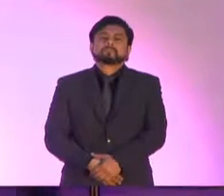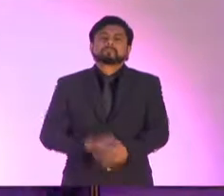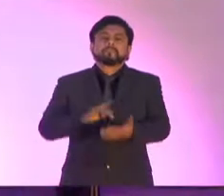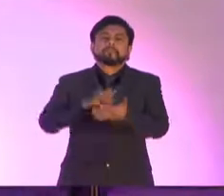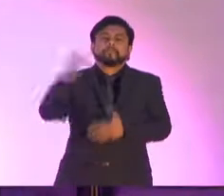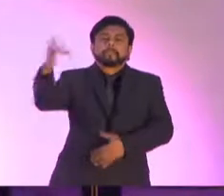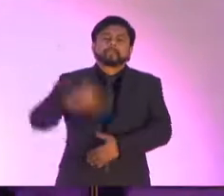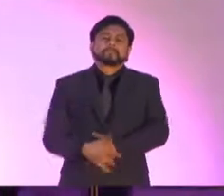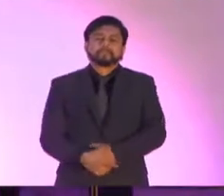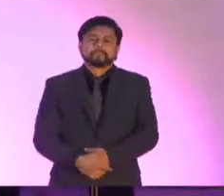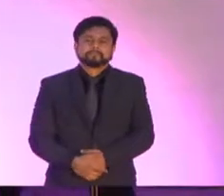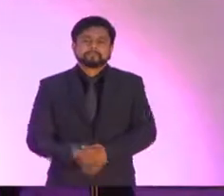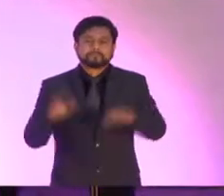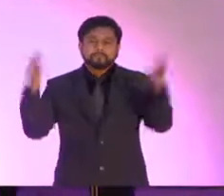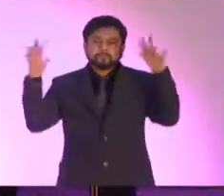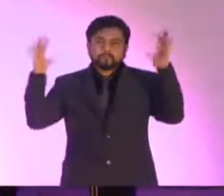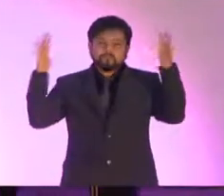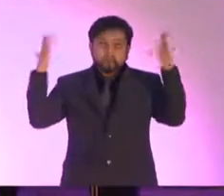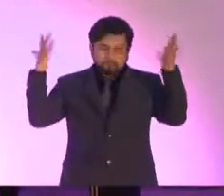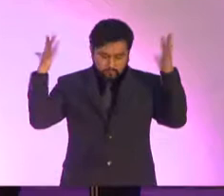Gracias.